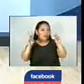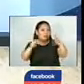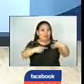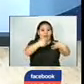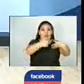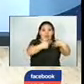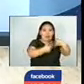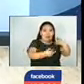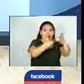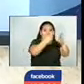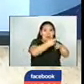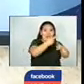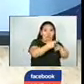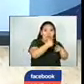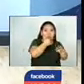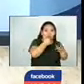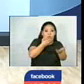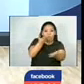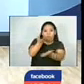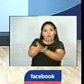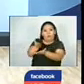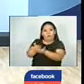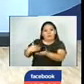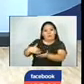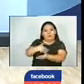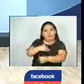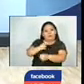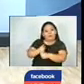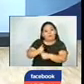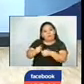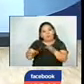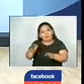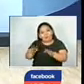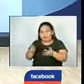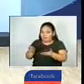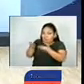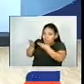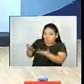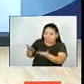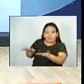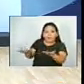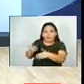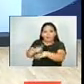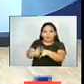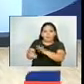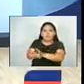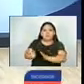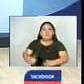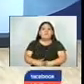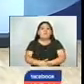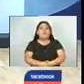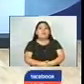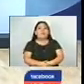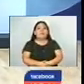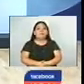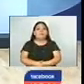reformas que presentó el ministro de Seguridad ante los diputados. Aldair, buenas noches, te escuchamos. Bienvenido.